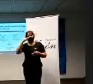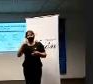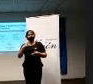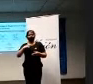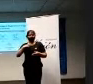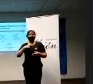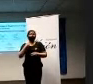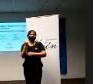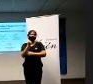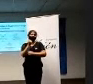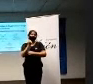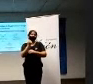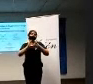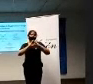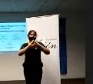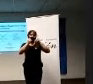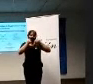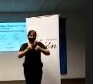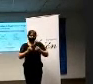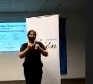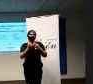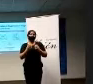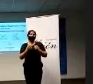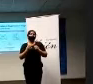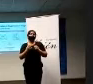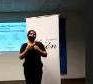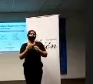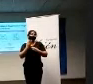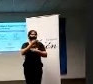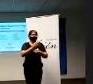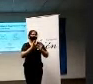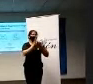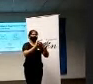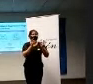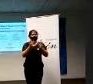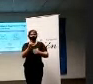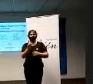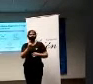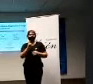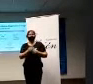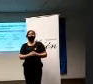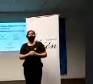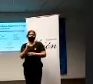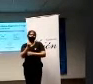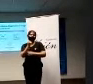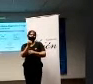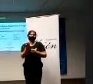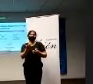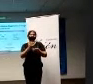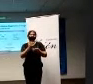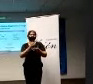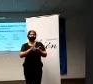mejorar la ventilación, toser, estornudar en un codo o pañuelo doblado, lavarse las manos